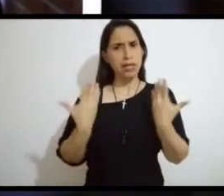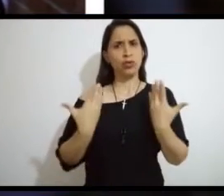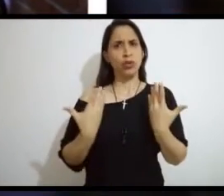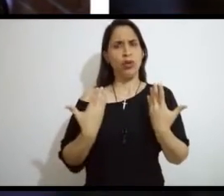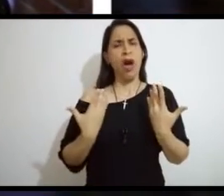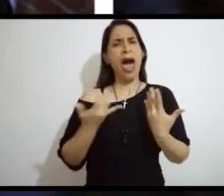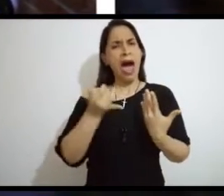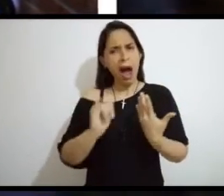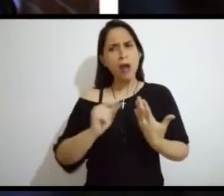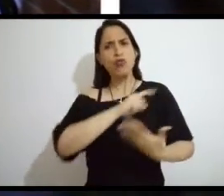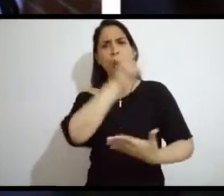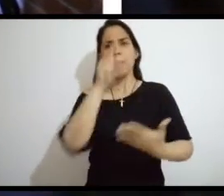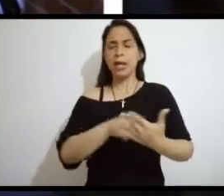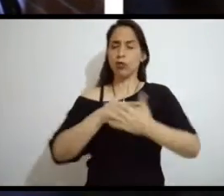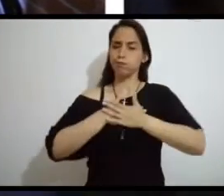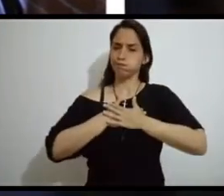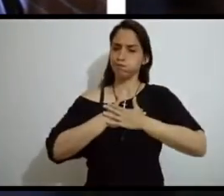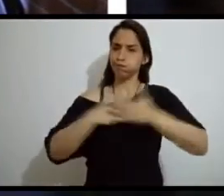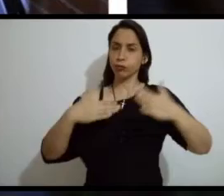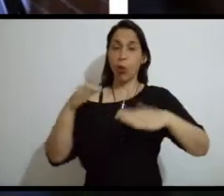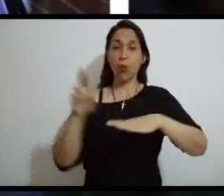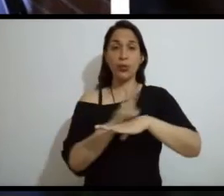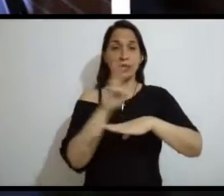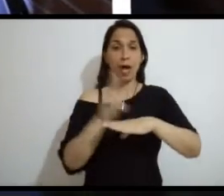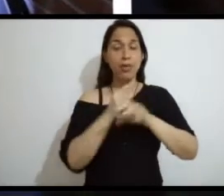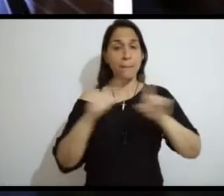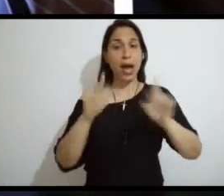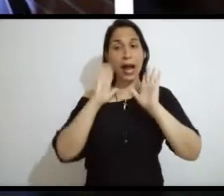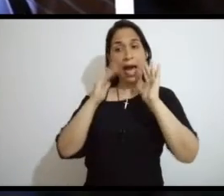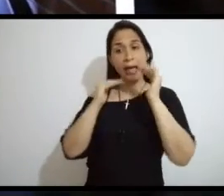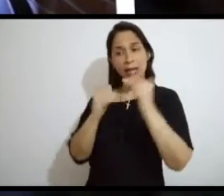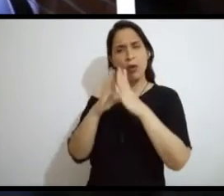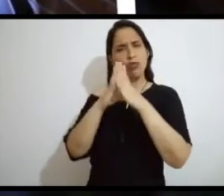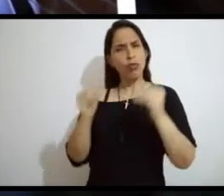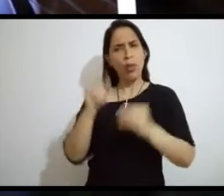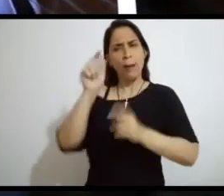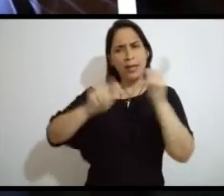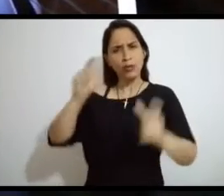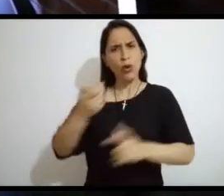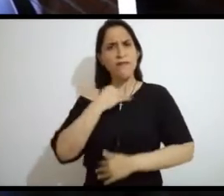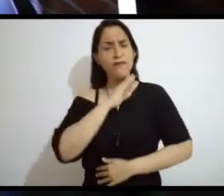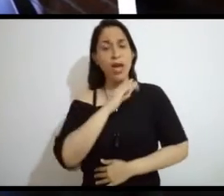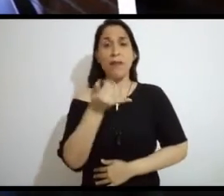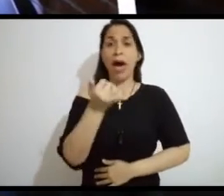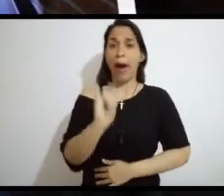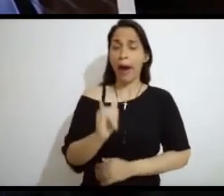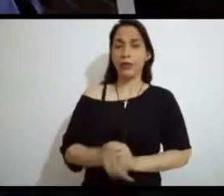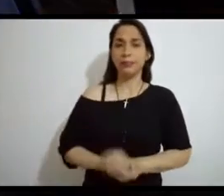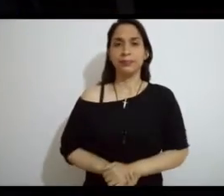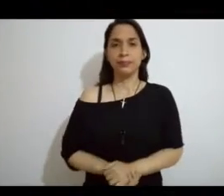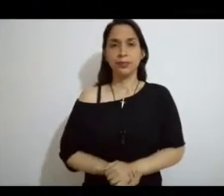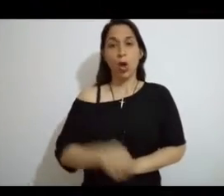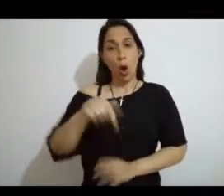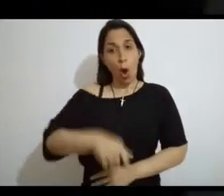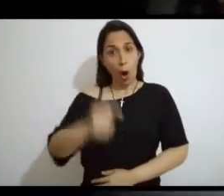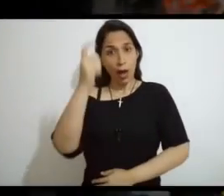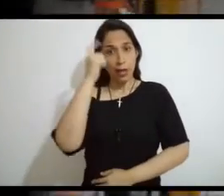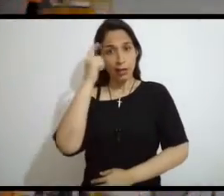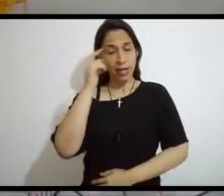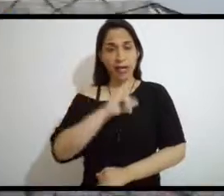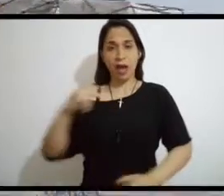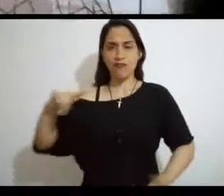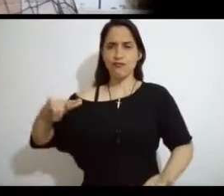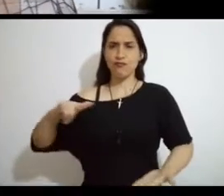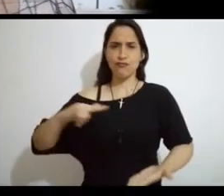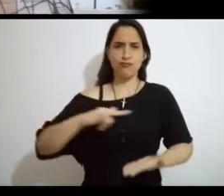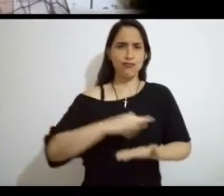están completamente dispuestas las unidades para atender todos los casos que se presentan, ya que el día de hoy llegaron